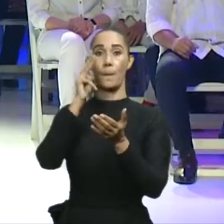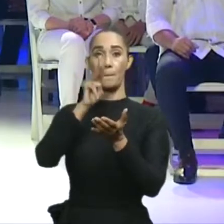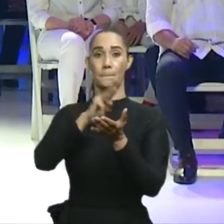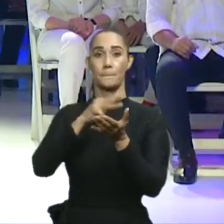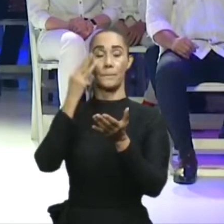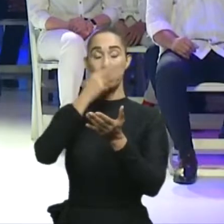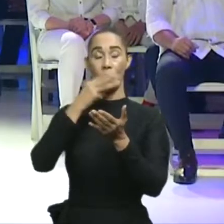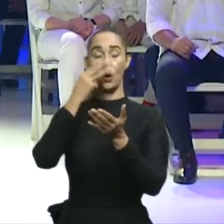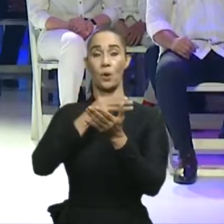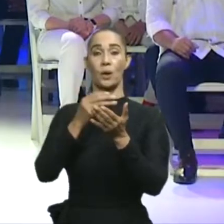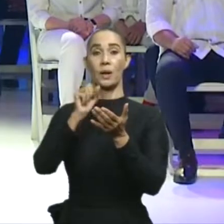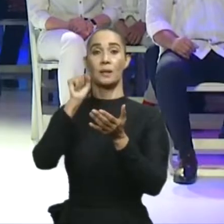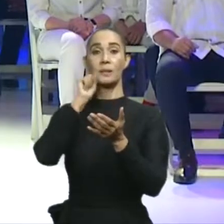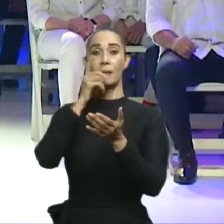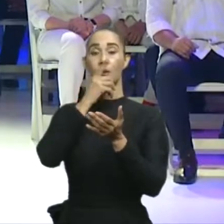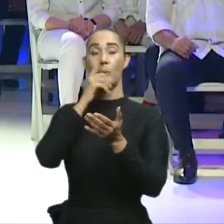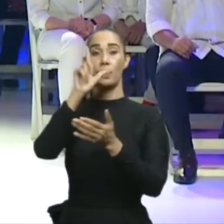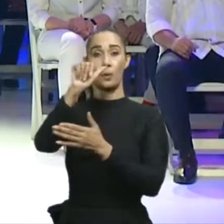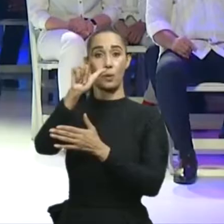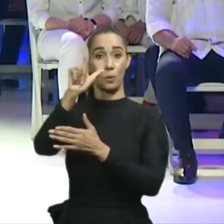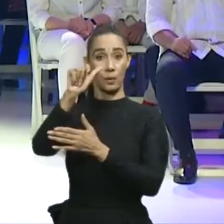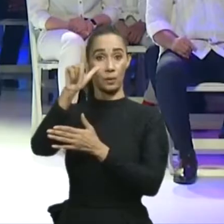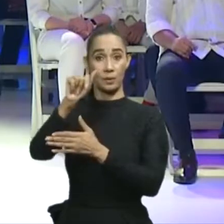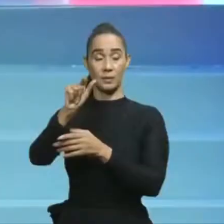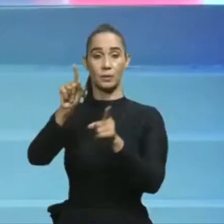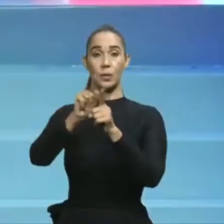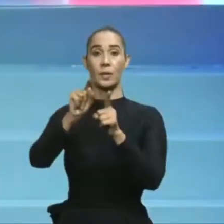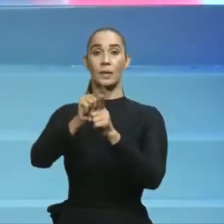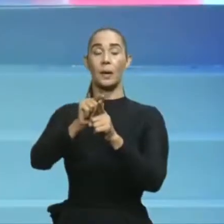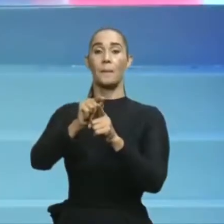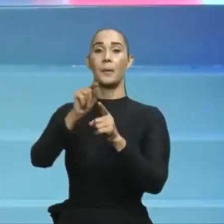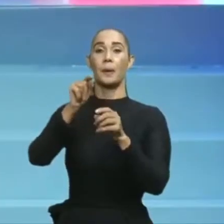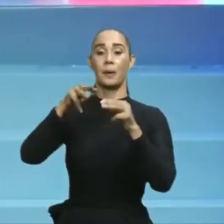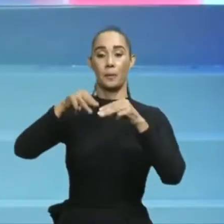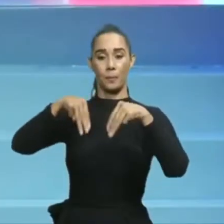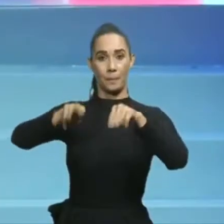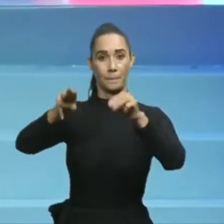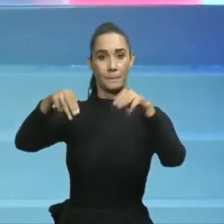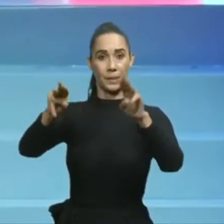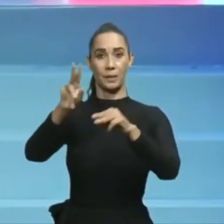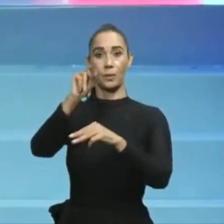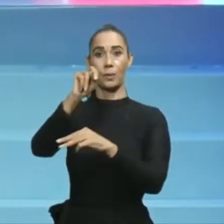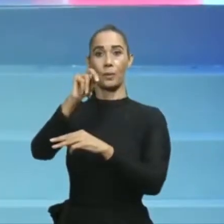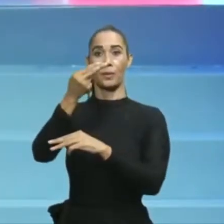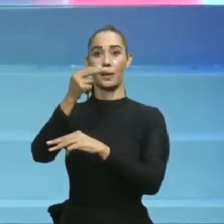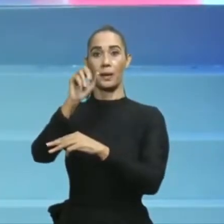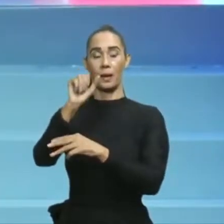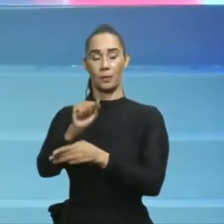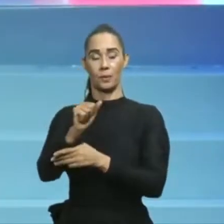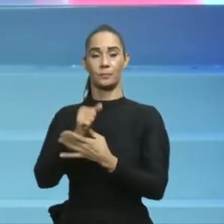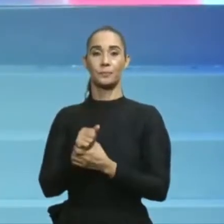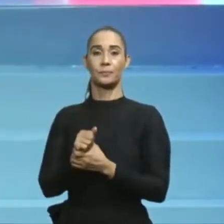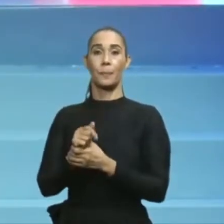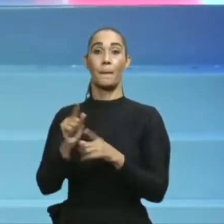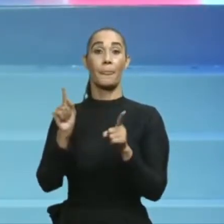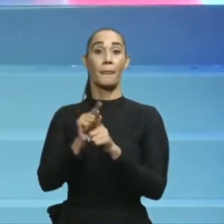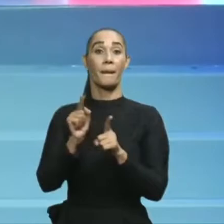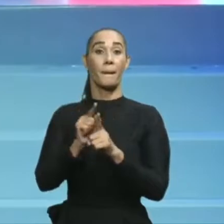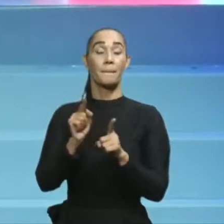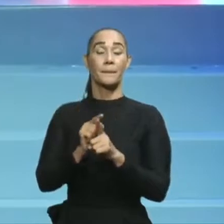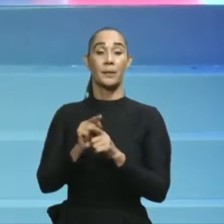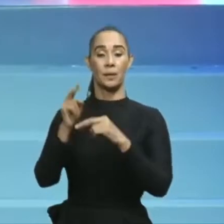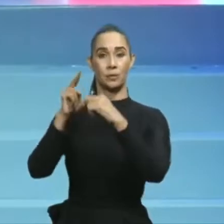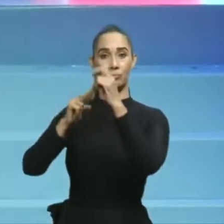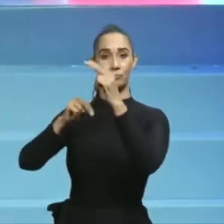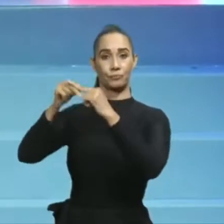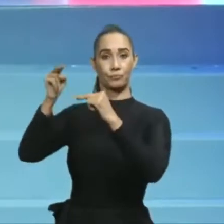santiago los alcarrizos y el malecón de nagua en el gran santo domingo entre las obras más importantes está la construcción